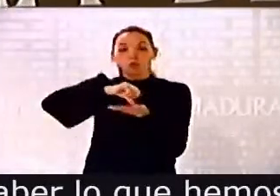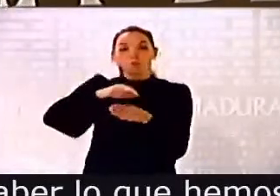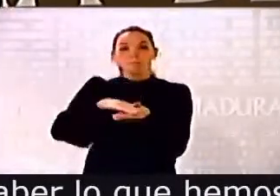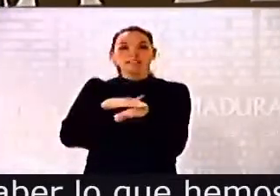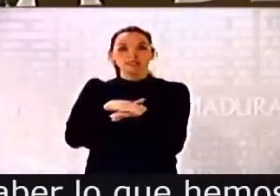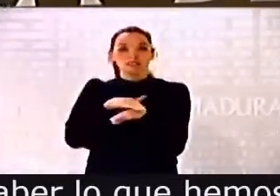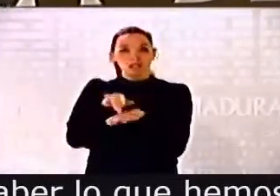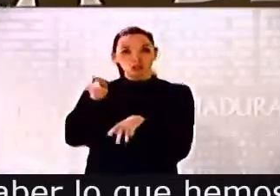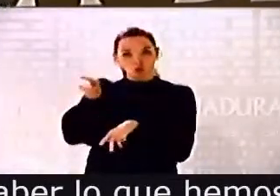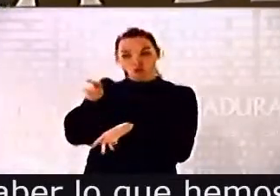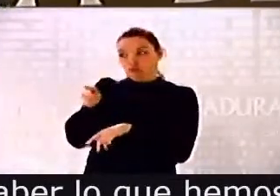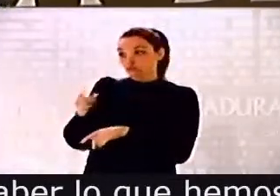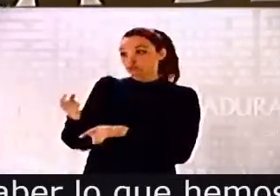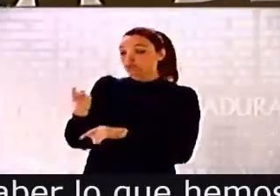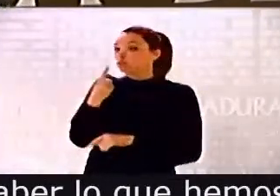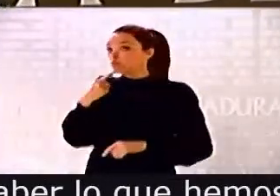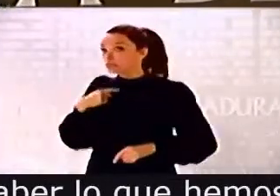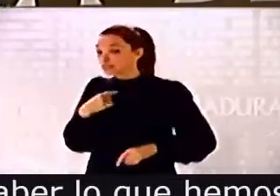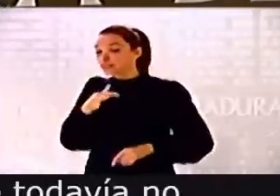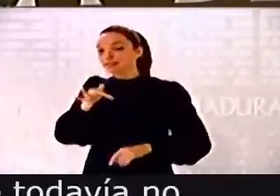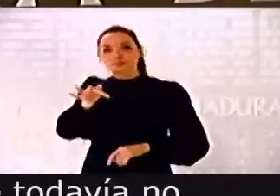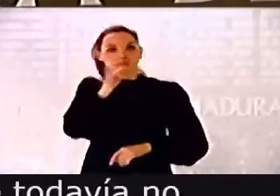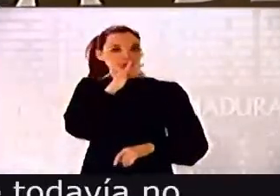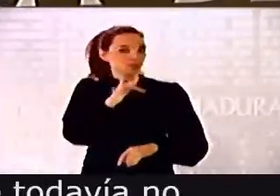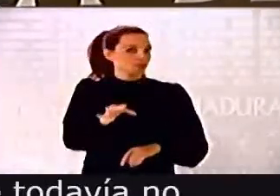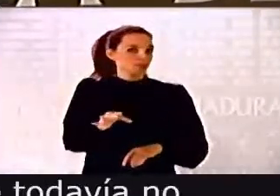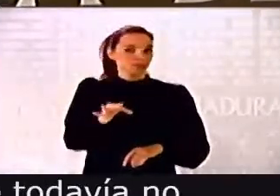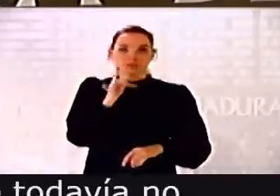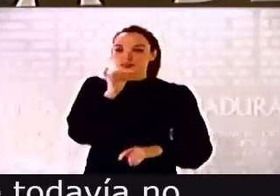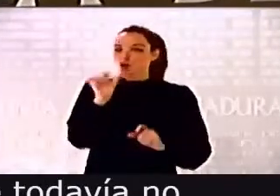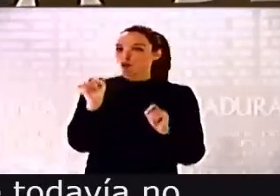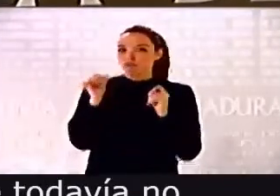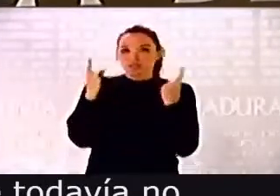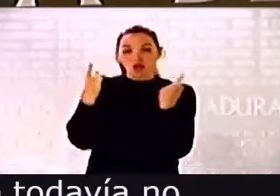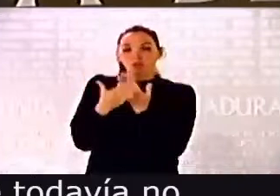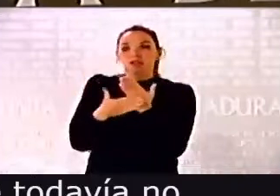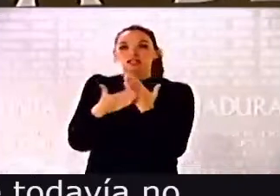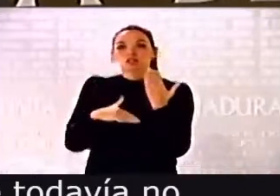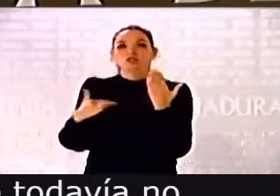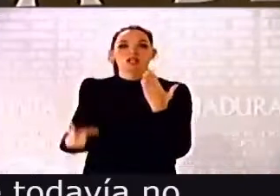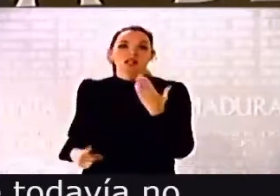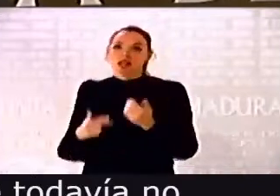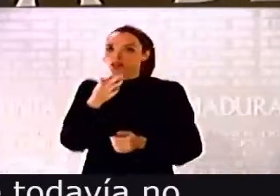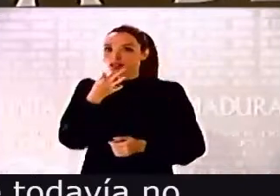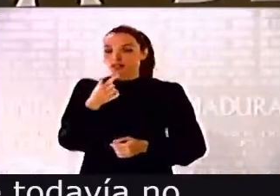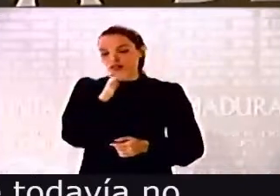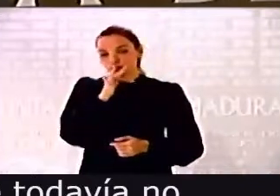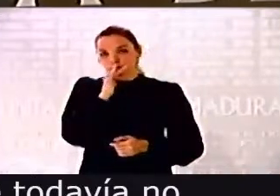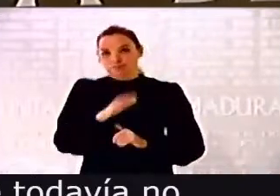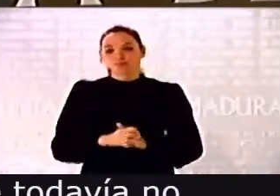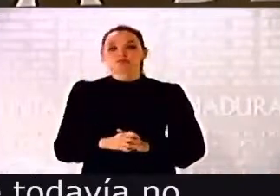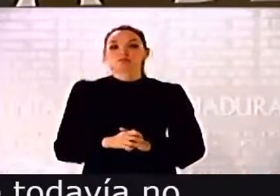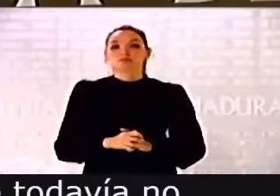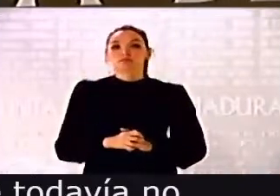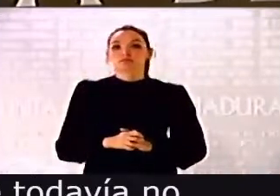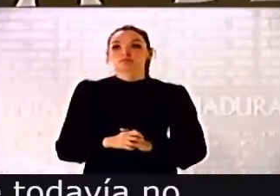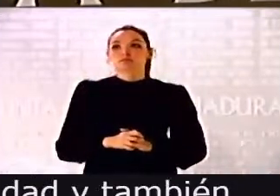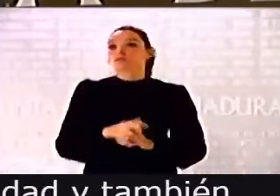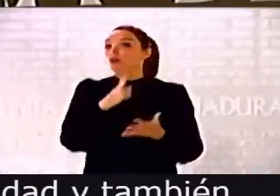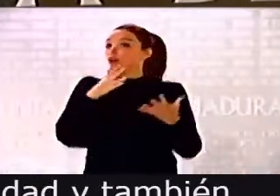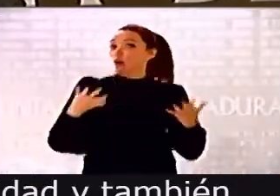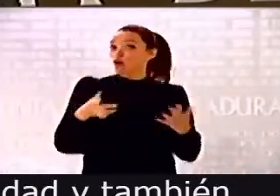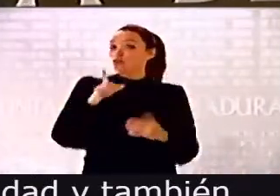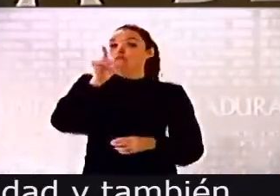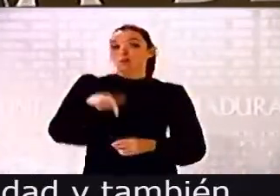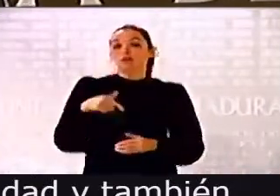no tenemos esa partida definida por parte del Ministerio de Sanidad, y también estamos en este momento